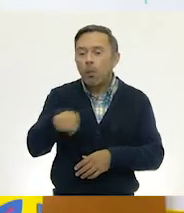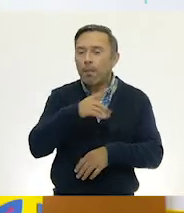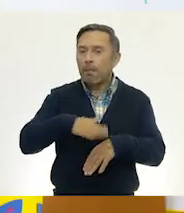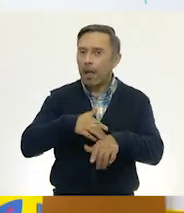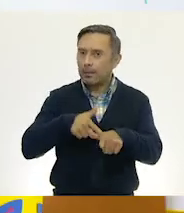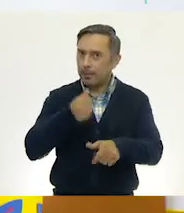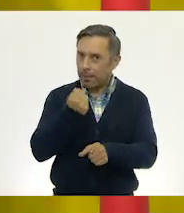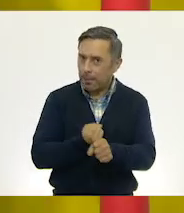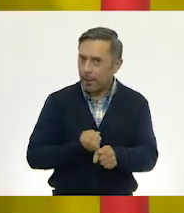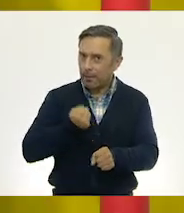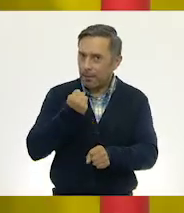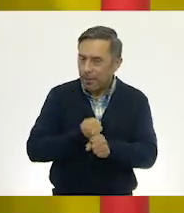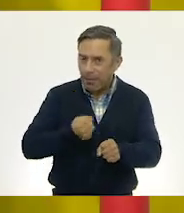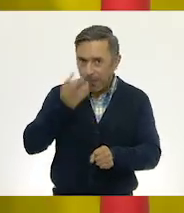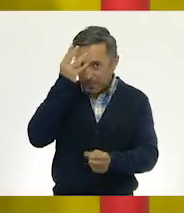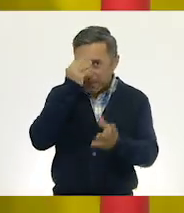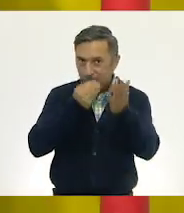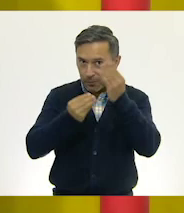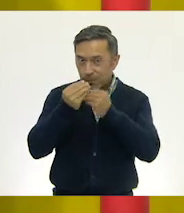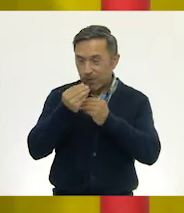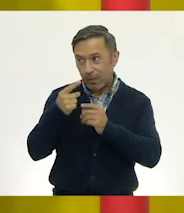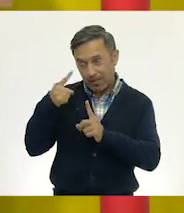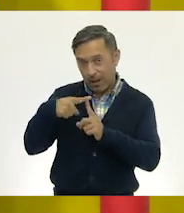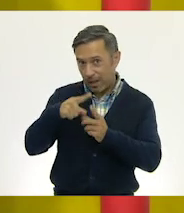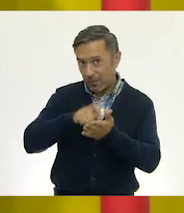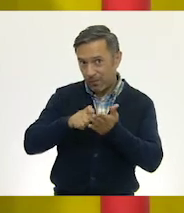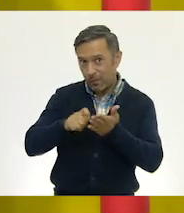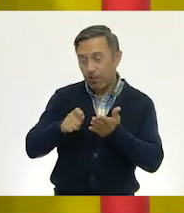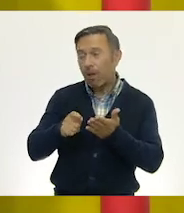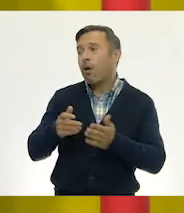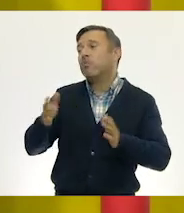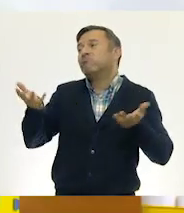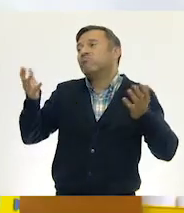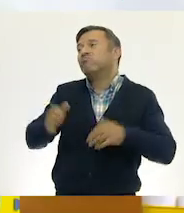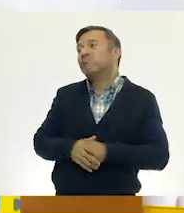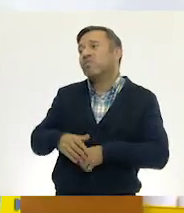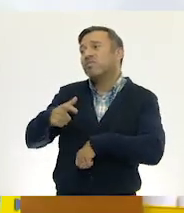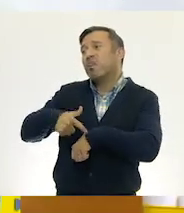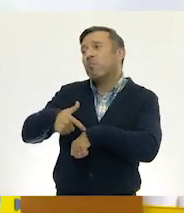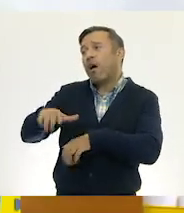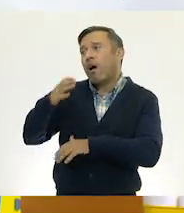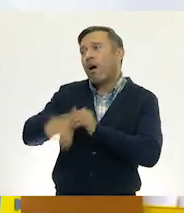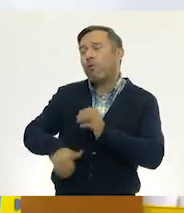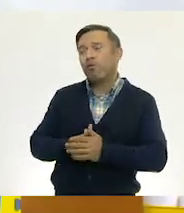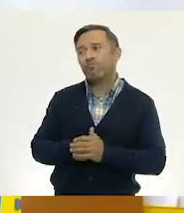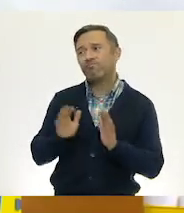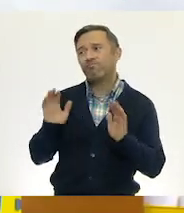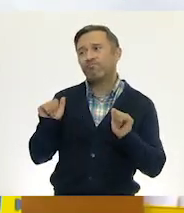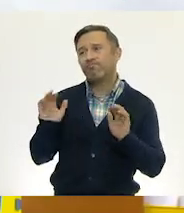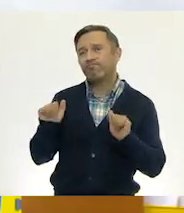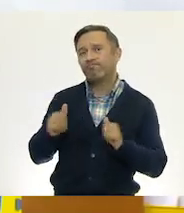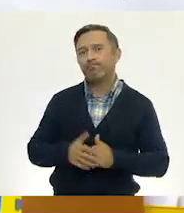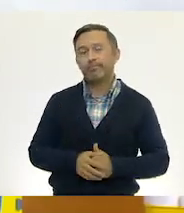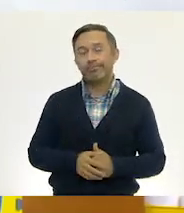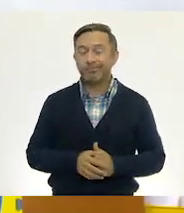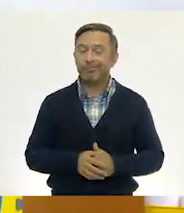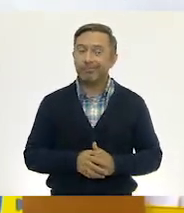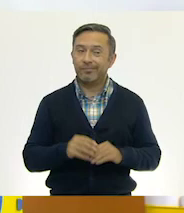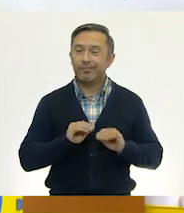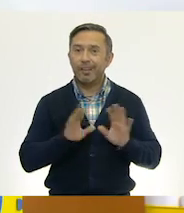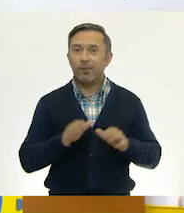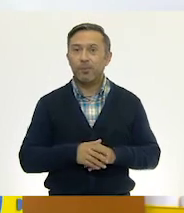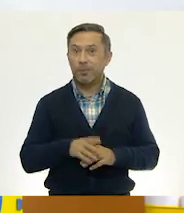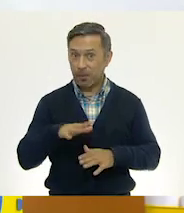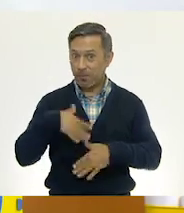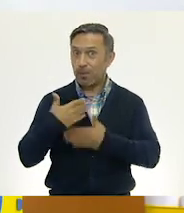reto. Seguramente lo van a hacer. Oye, Angie, el tiempo ya se nos terminó. Sí. Tenemos que despedirnos. Claro. Pero nos vemos para